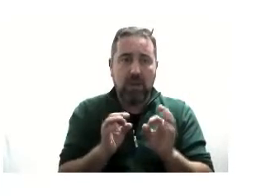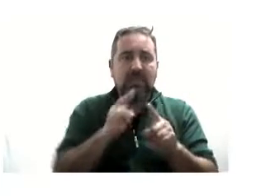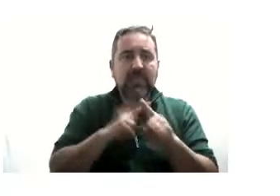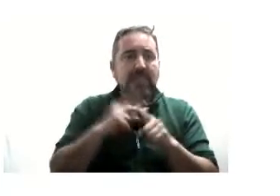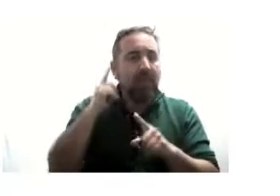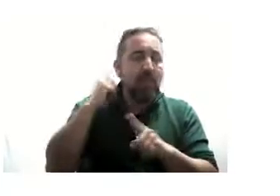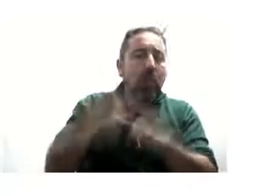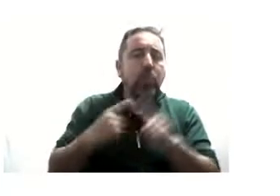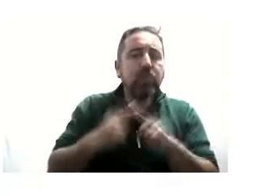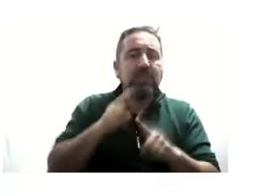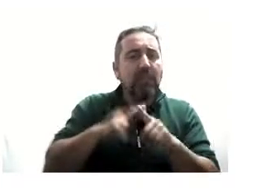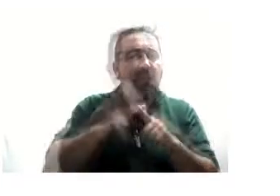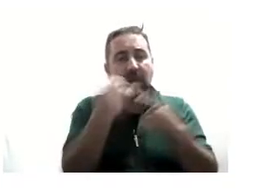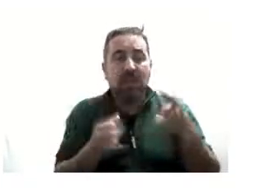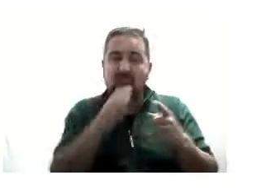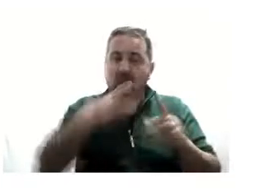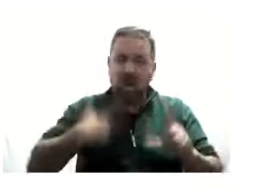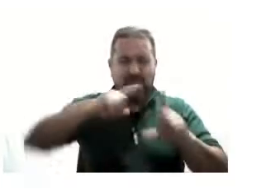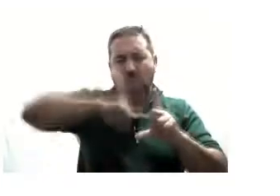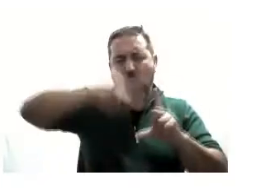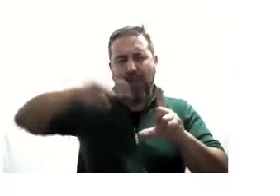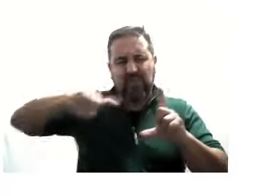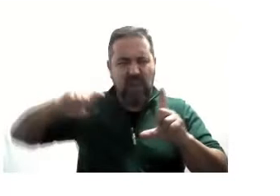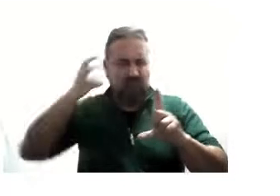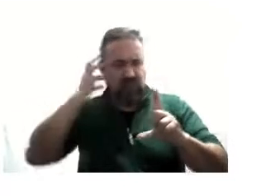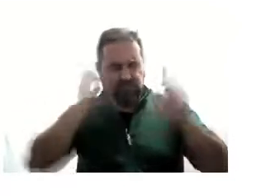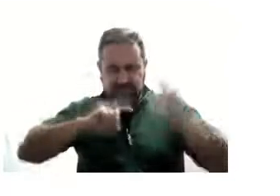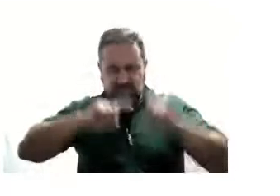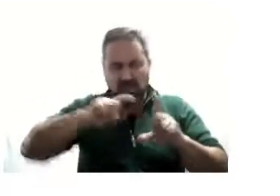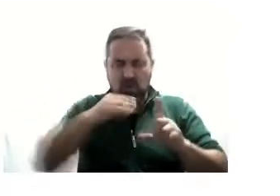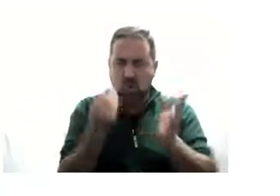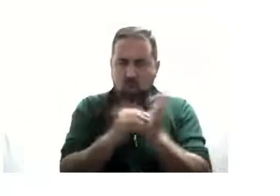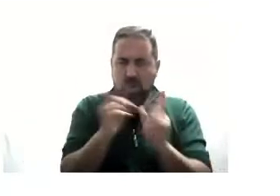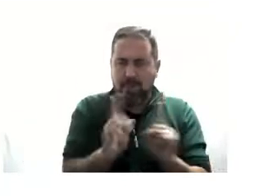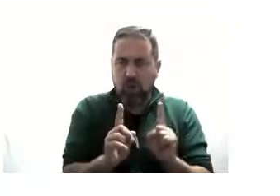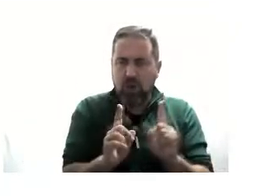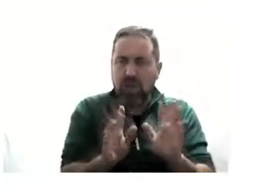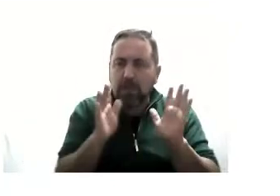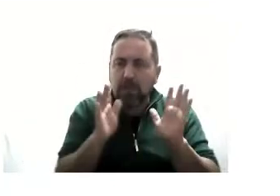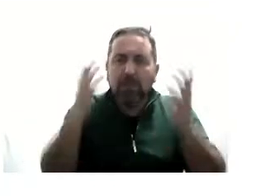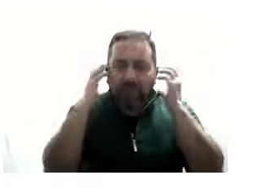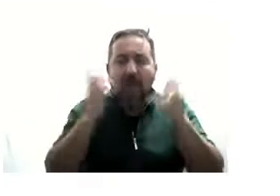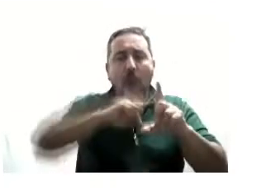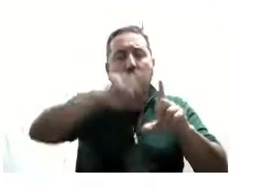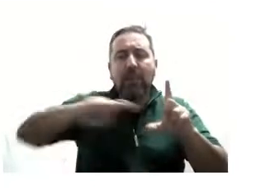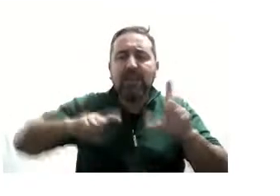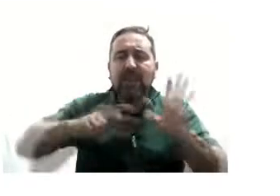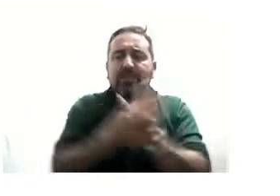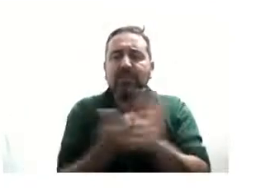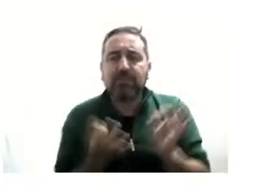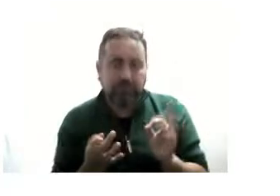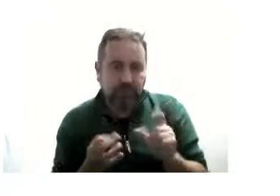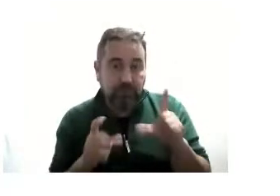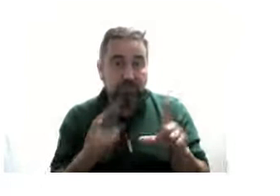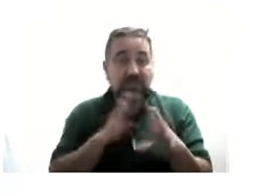transmisión, como no voy a poner audiometrías en esta charla, solo esta, para hacernos una idea, esta audiometría lo que nos dice es que la